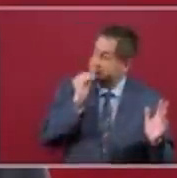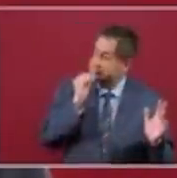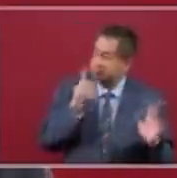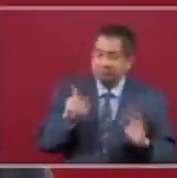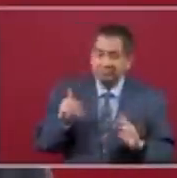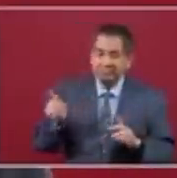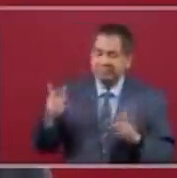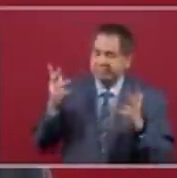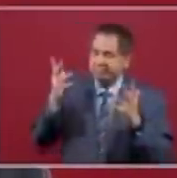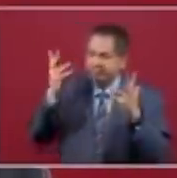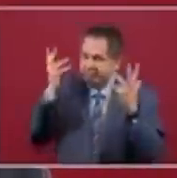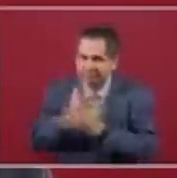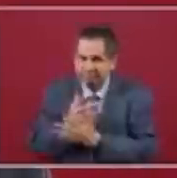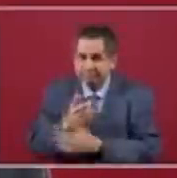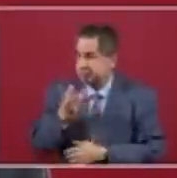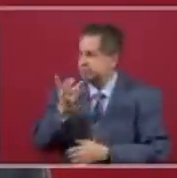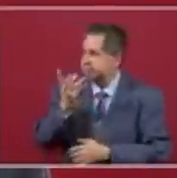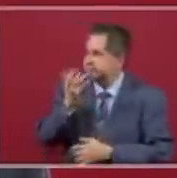las ganas.